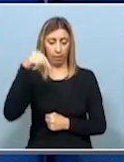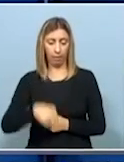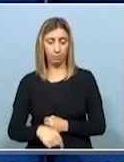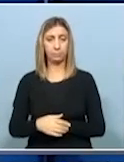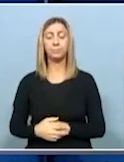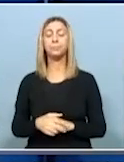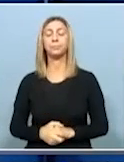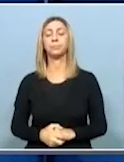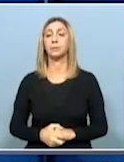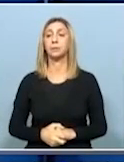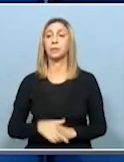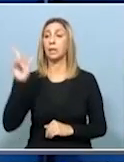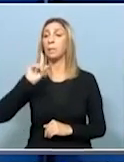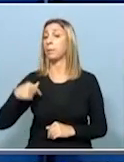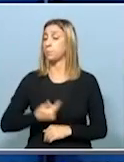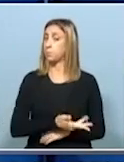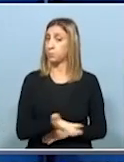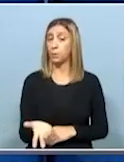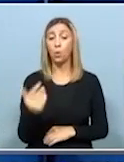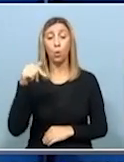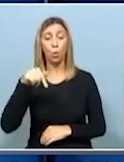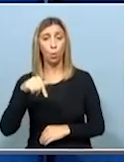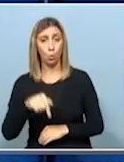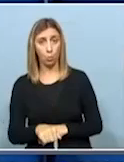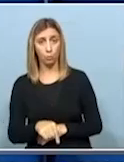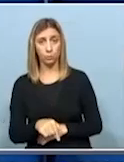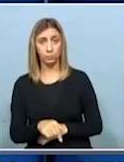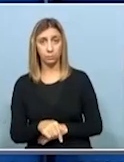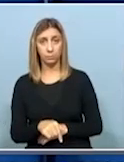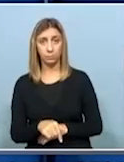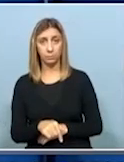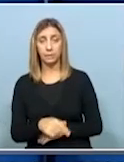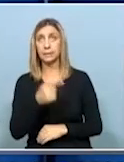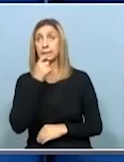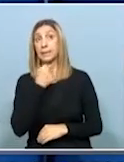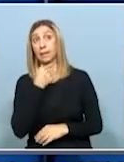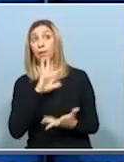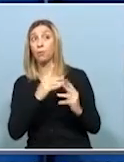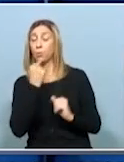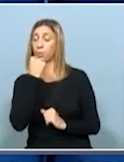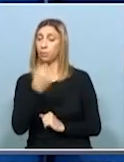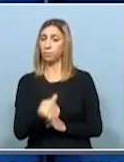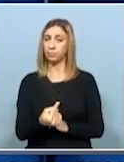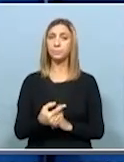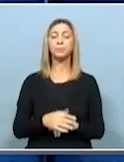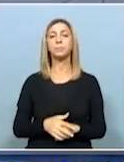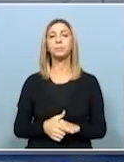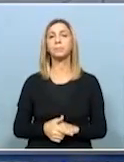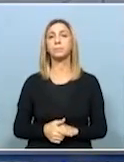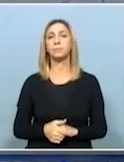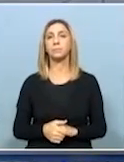salarial inito a nivel país y hoy Esto está siendo utilizado Si se quiere decir de alguna manera